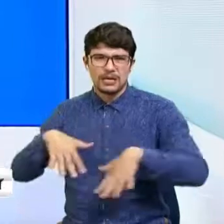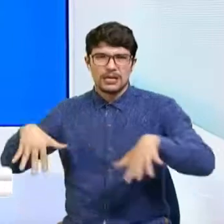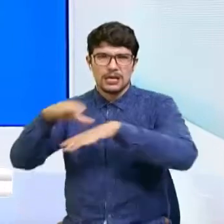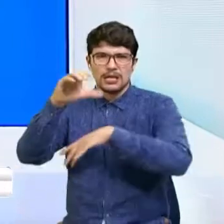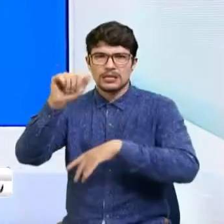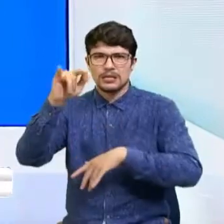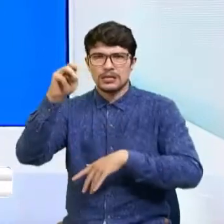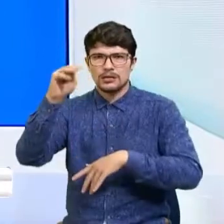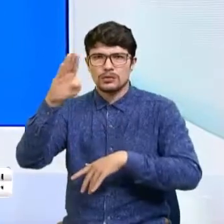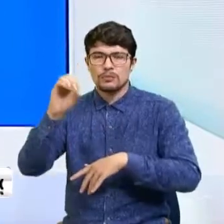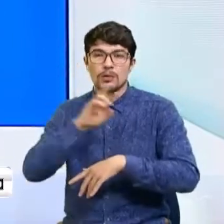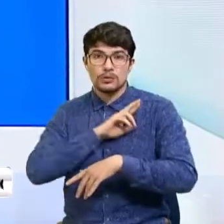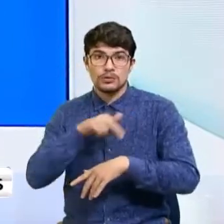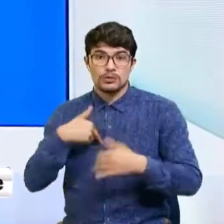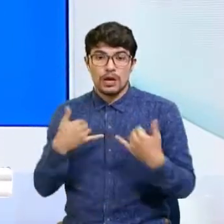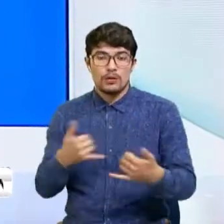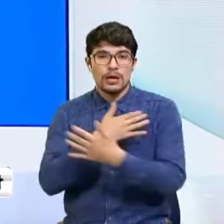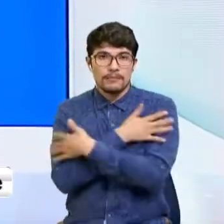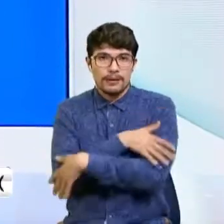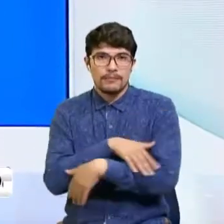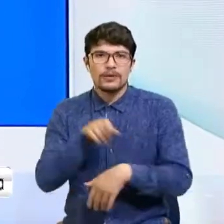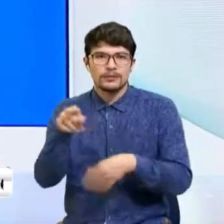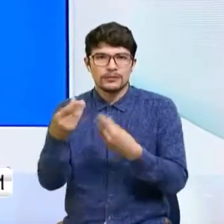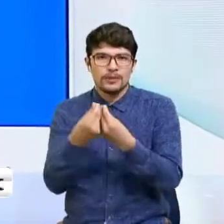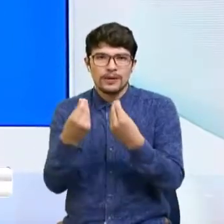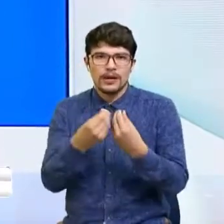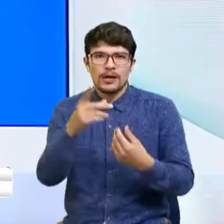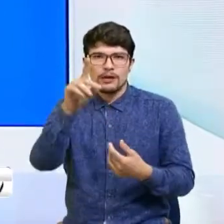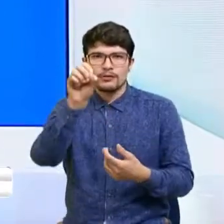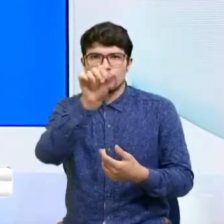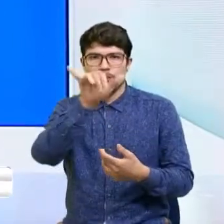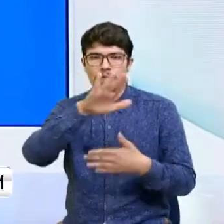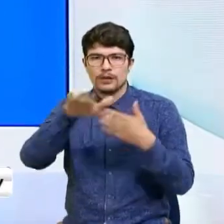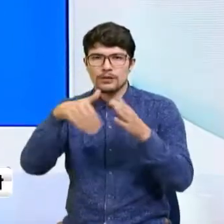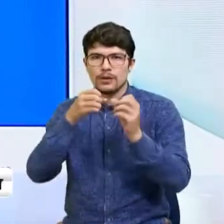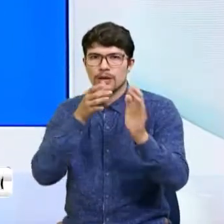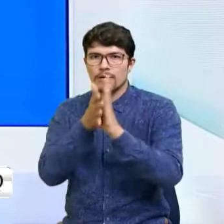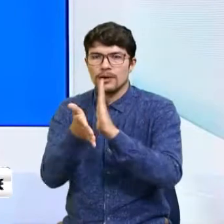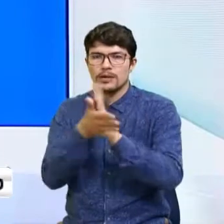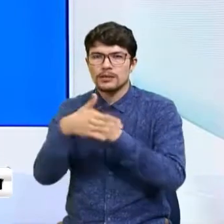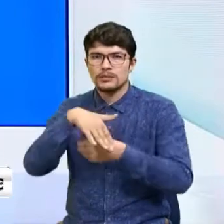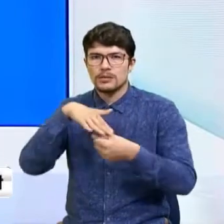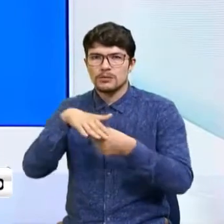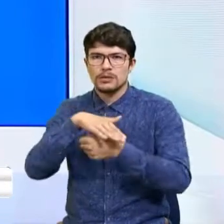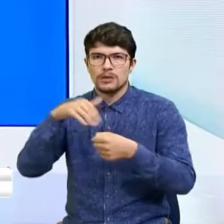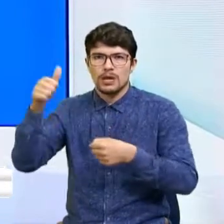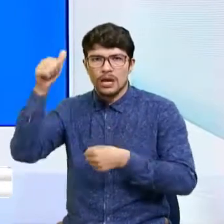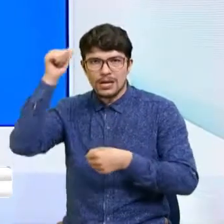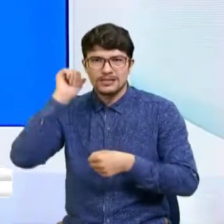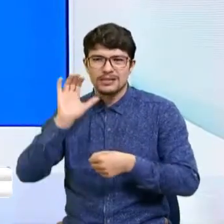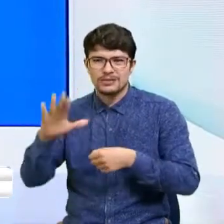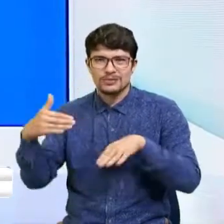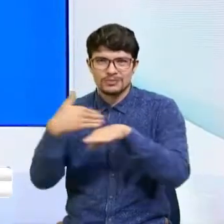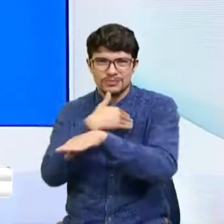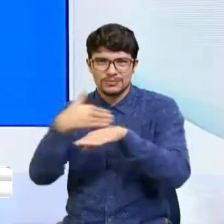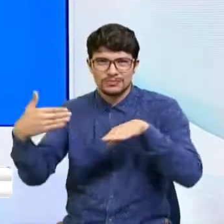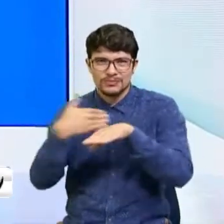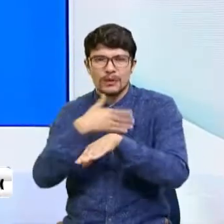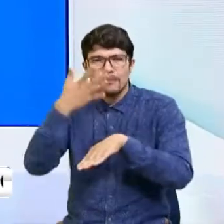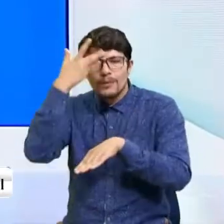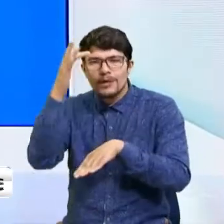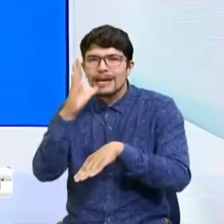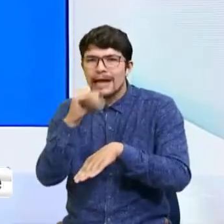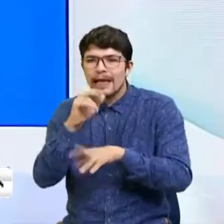y desde pamplona vamos ahora con nuestra compañera doll y xiomara niño que nos entrega detalles sobre los hechos que se han registrado en las vidas de esa ciudad por no